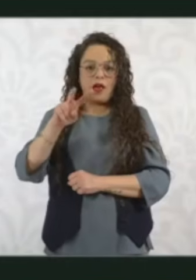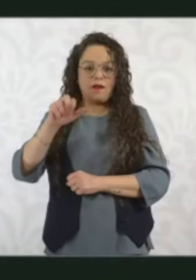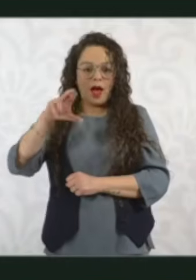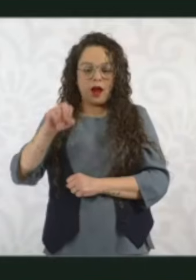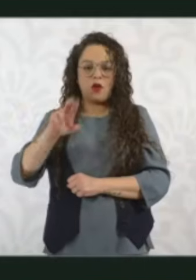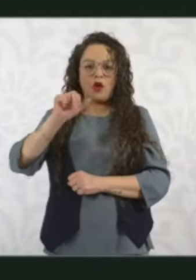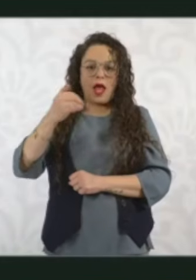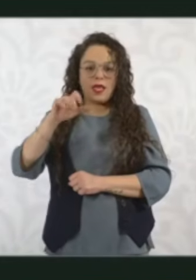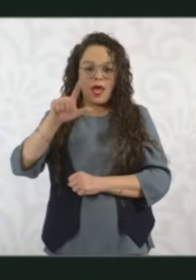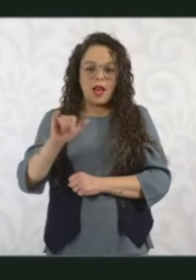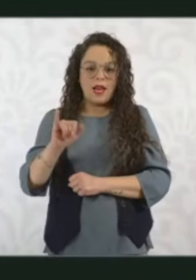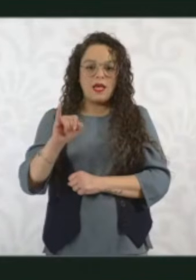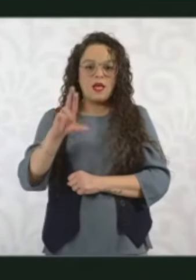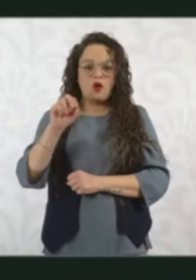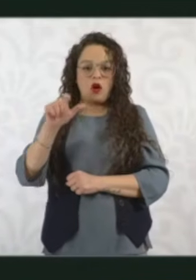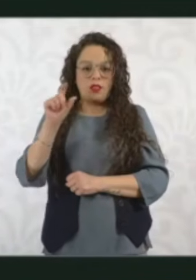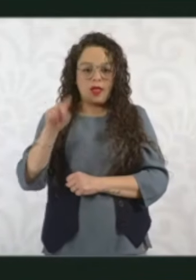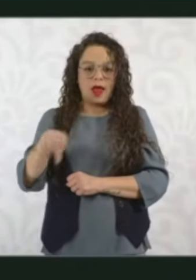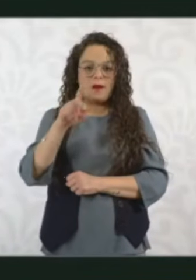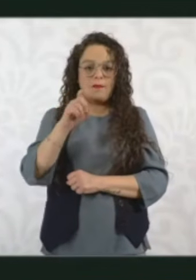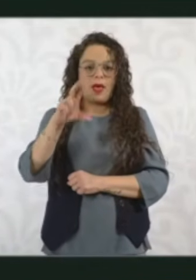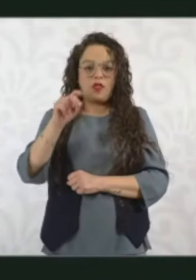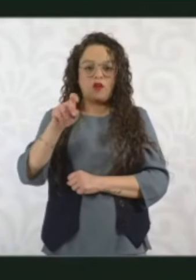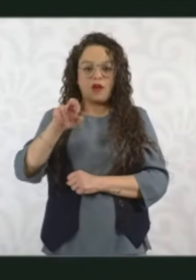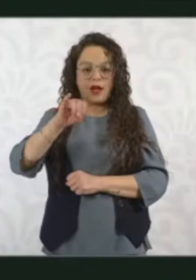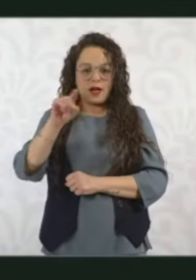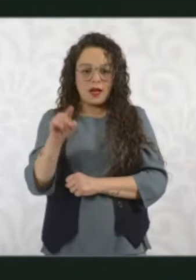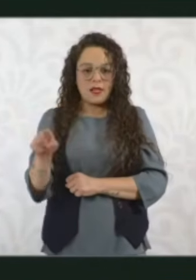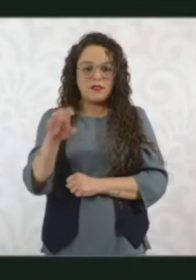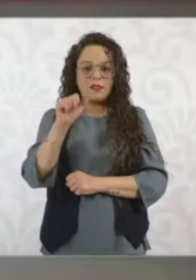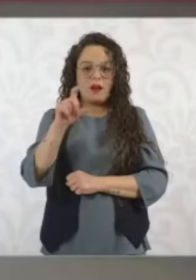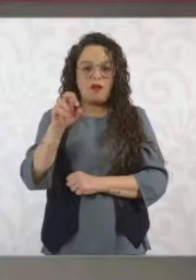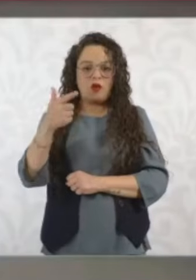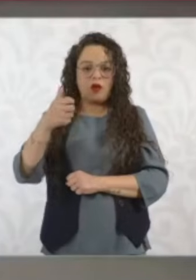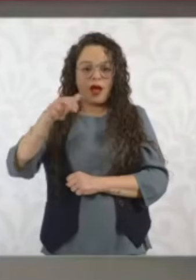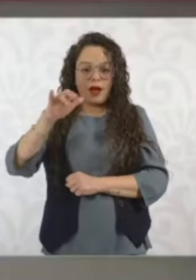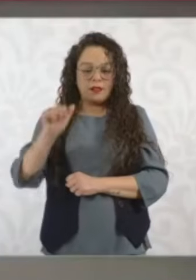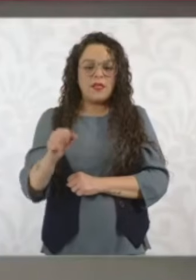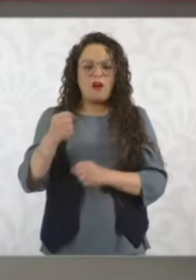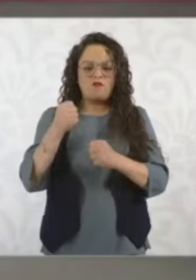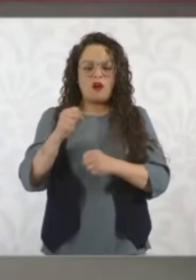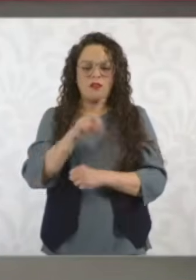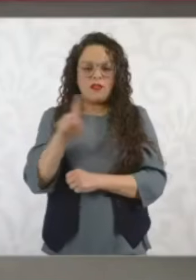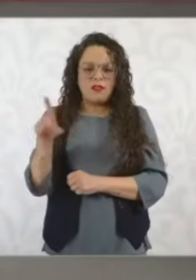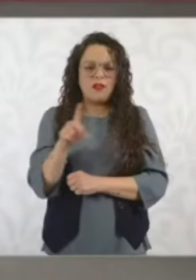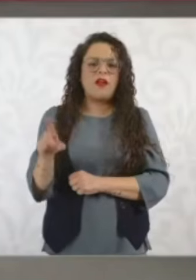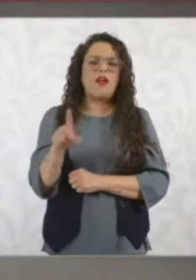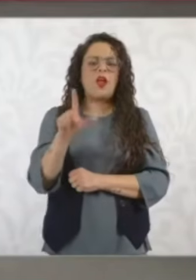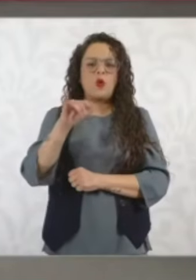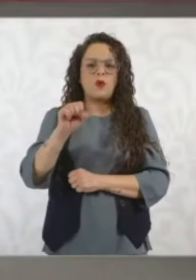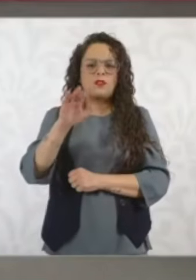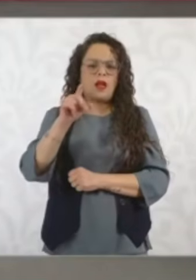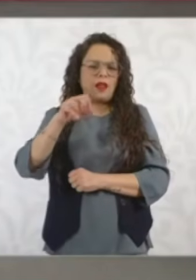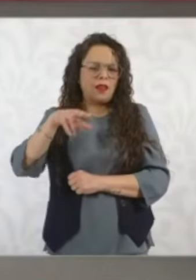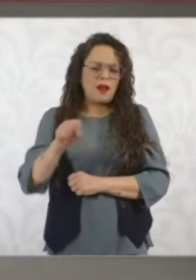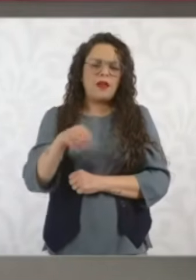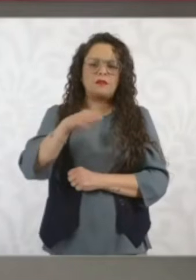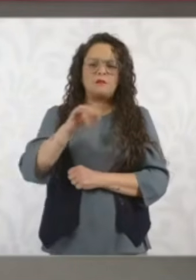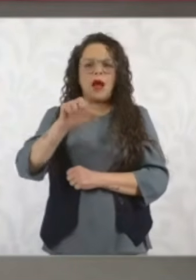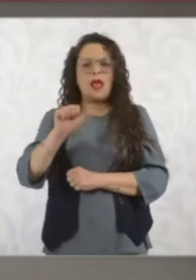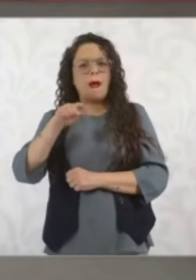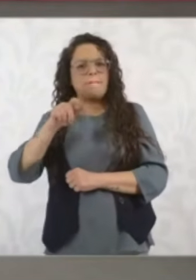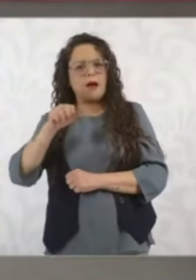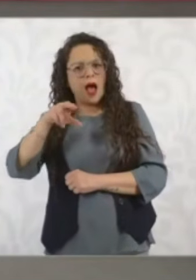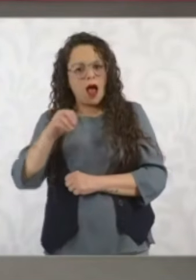Roldán, Pedro Ferriz, Salvador García Soto, Ultraderecha, León Krause, Luis Cárdenas, María Amparo Casar,